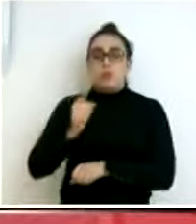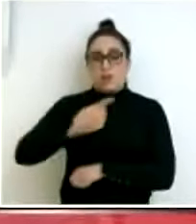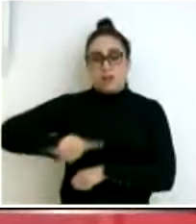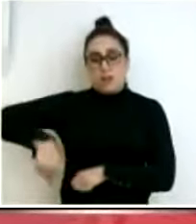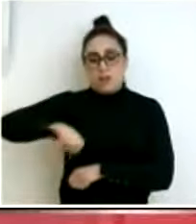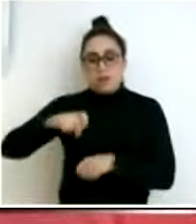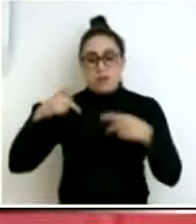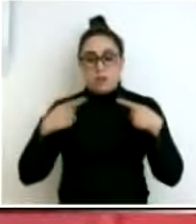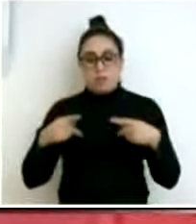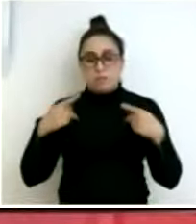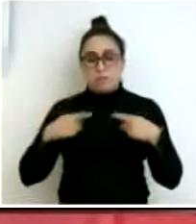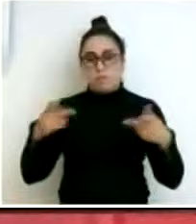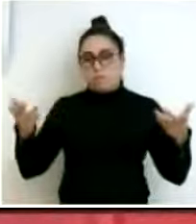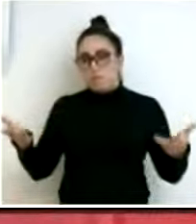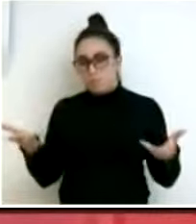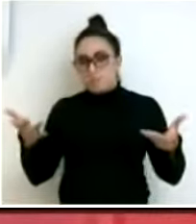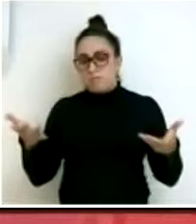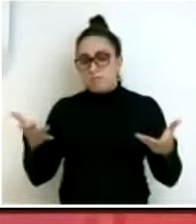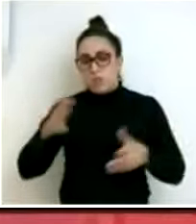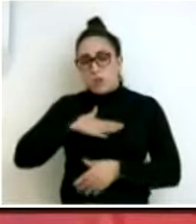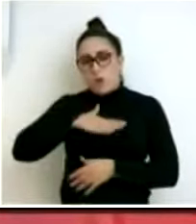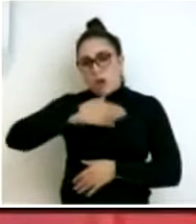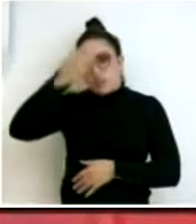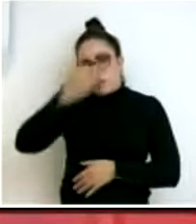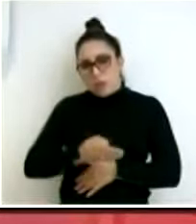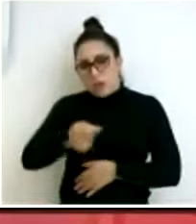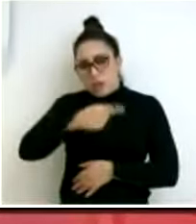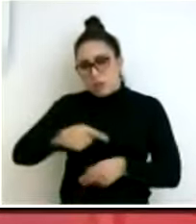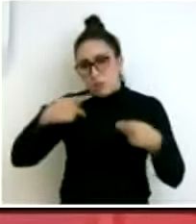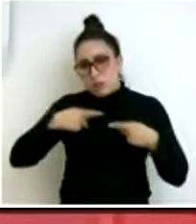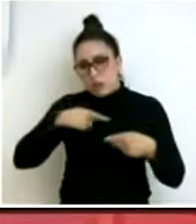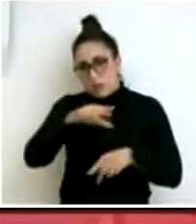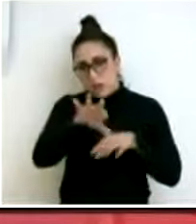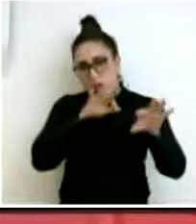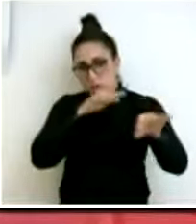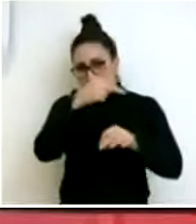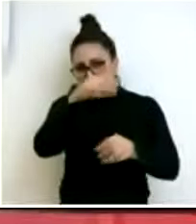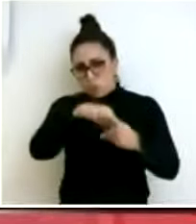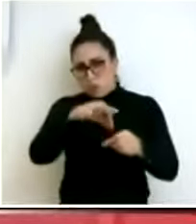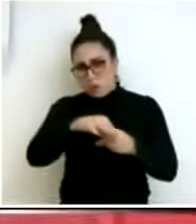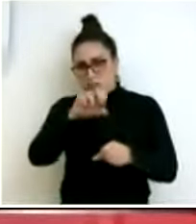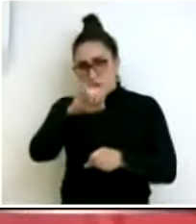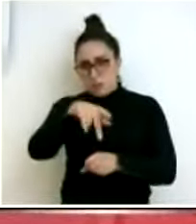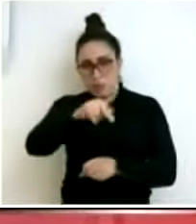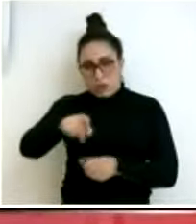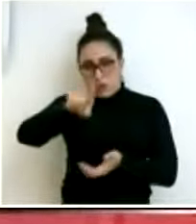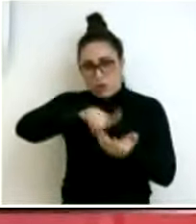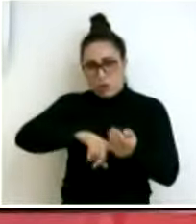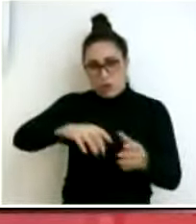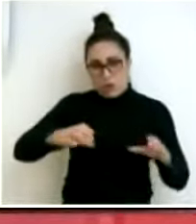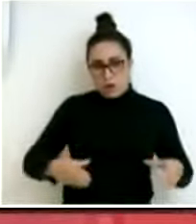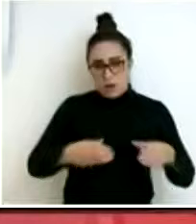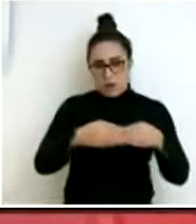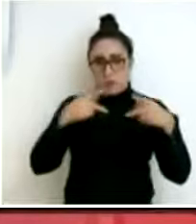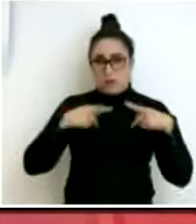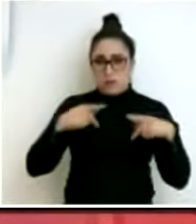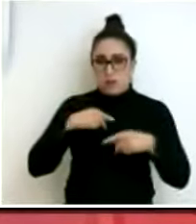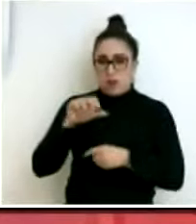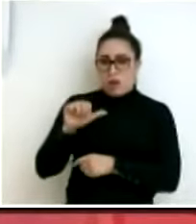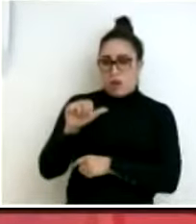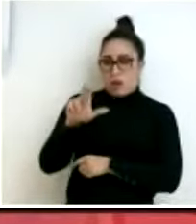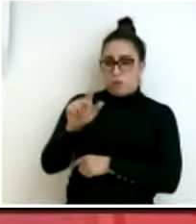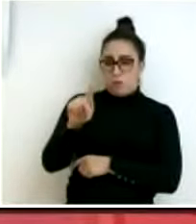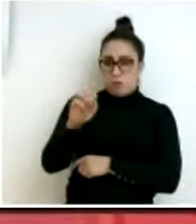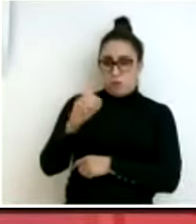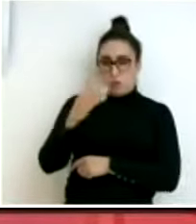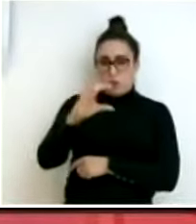demócratas aceptamos la voluntad popular, pero los autócratas imponen la suya.